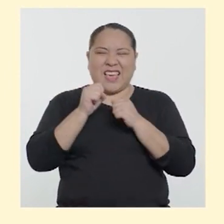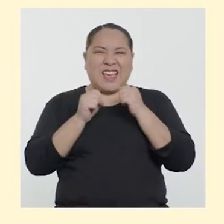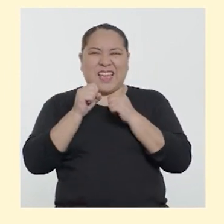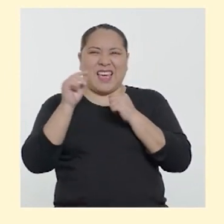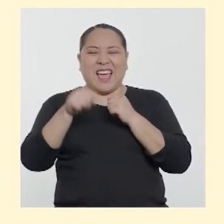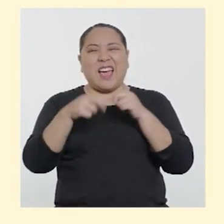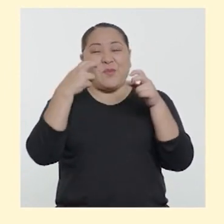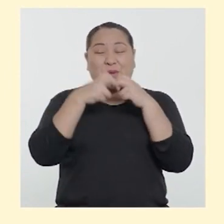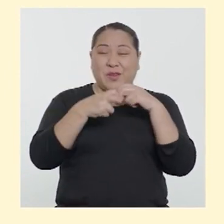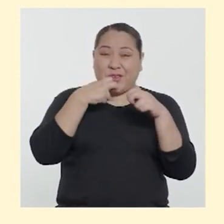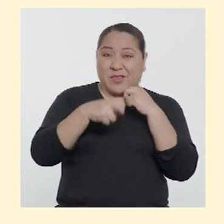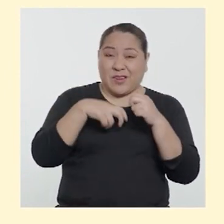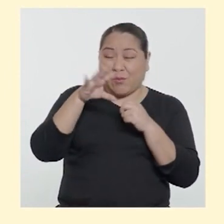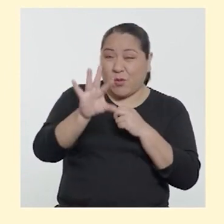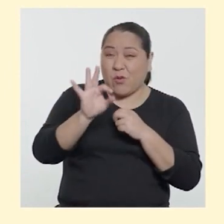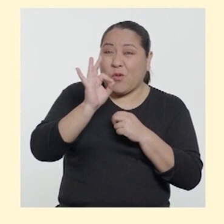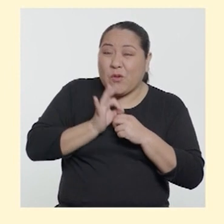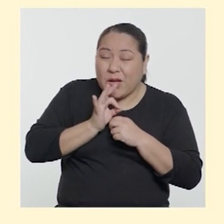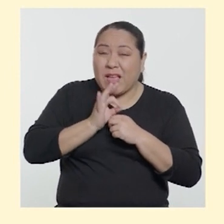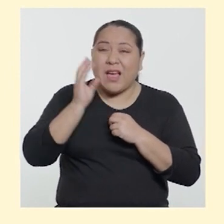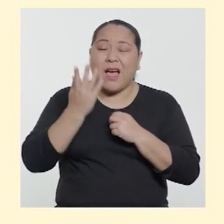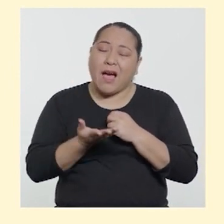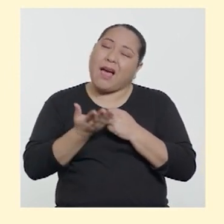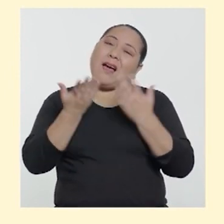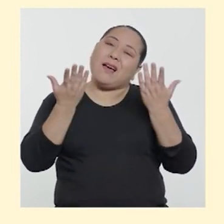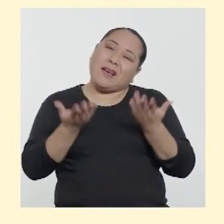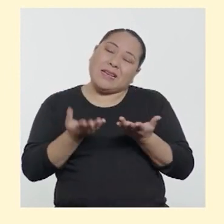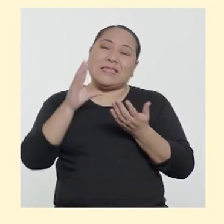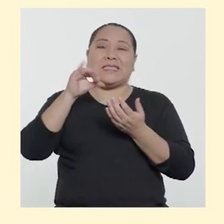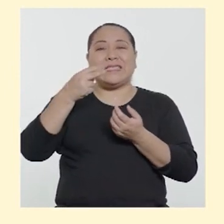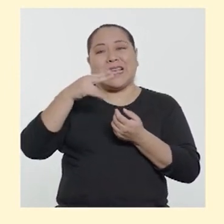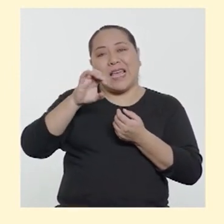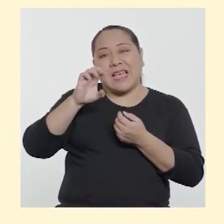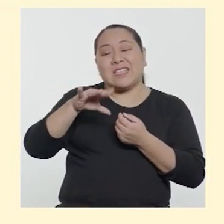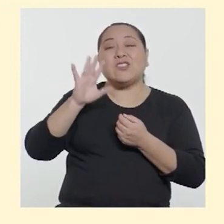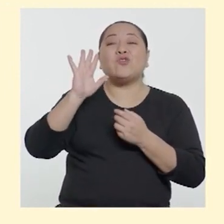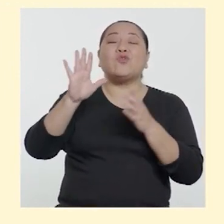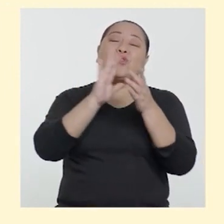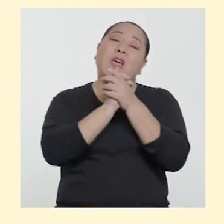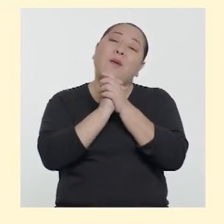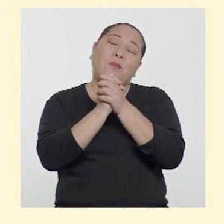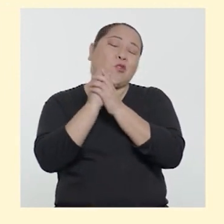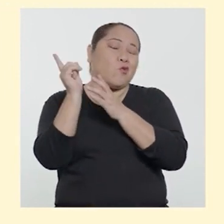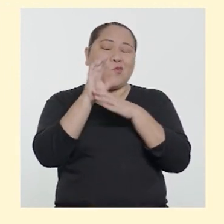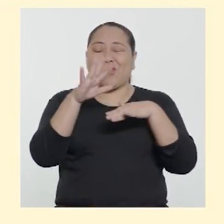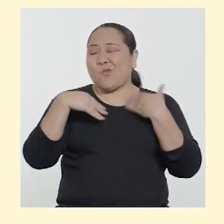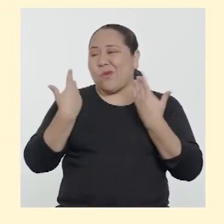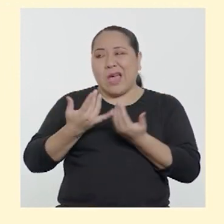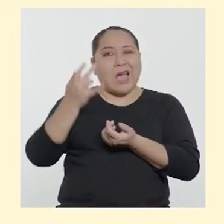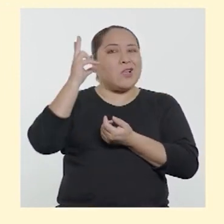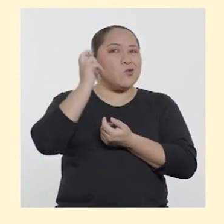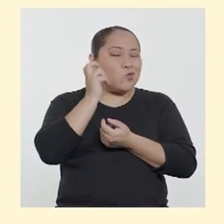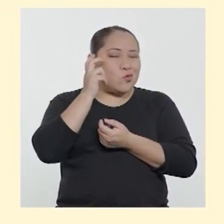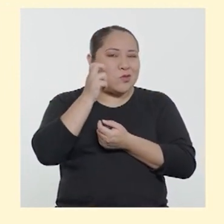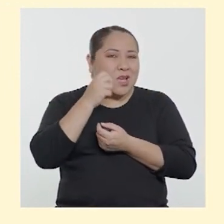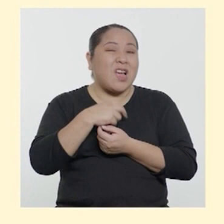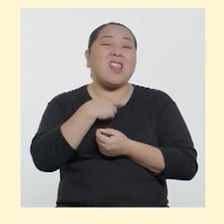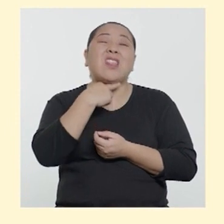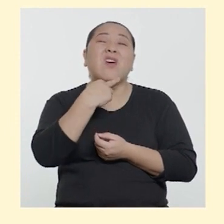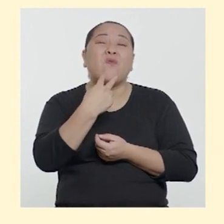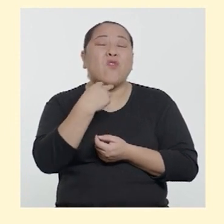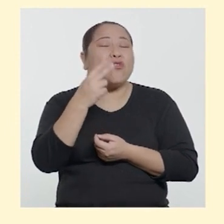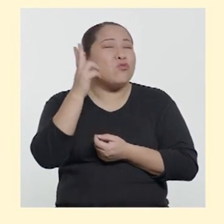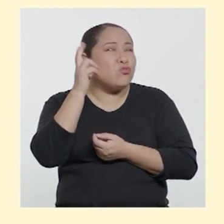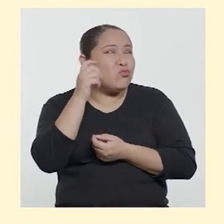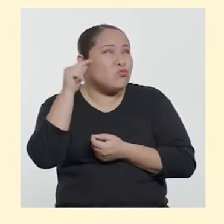sí! El problema que identificamos es que Chechi y sus amigos no pueden escuchar bien los audios de